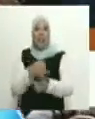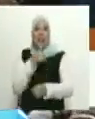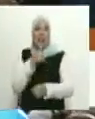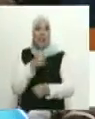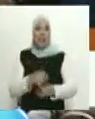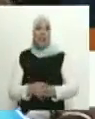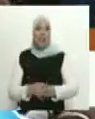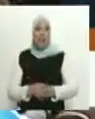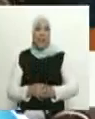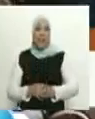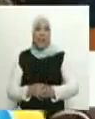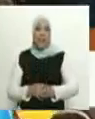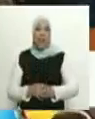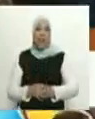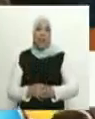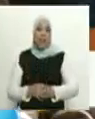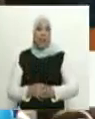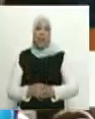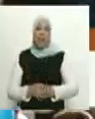pueblo de Venezuela.